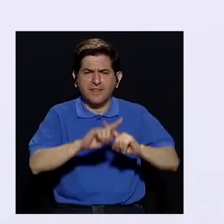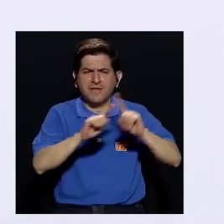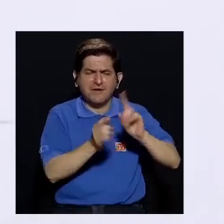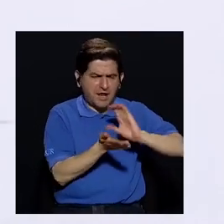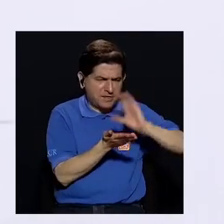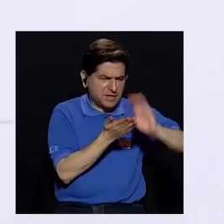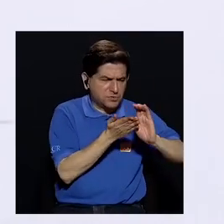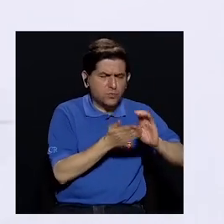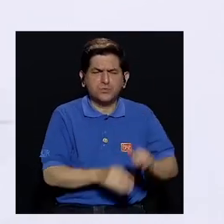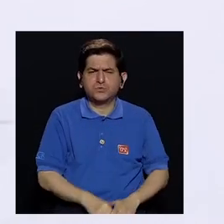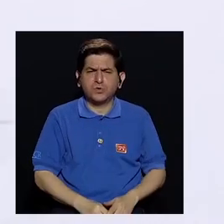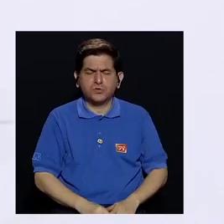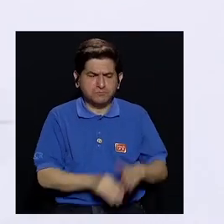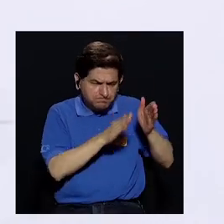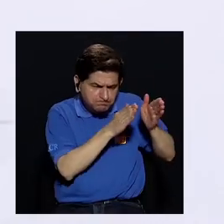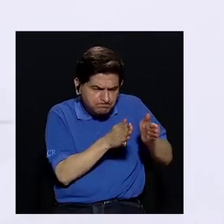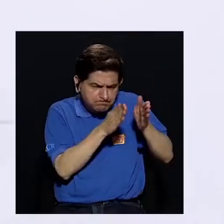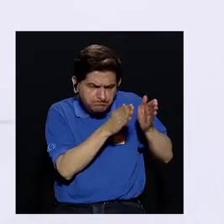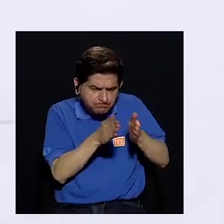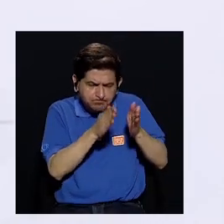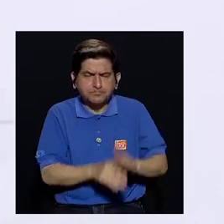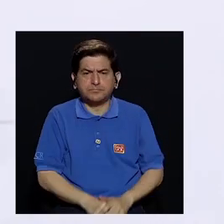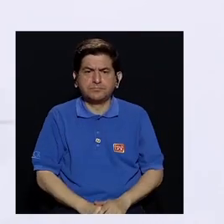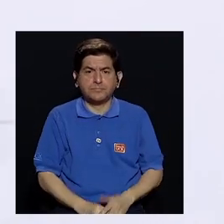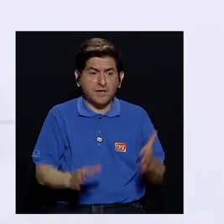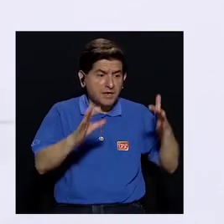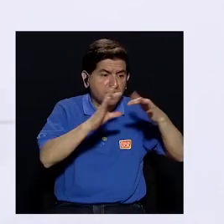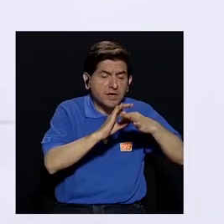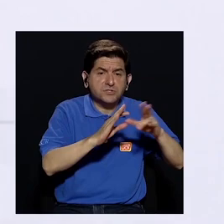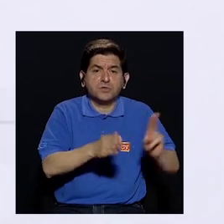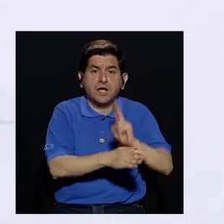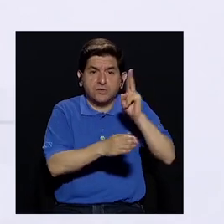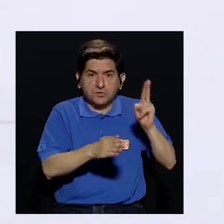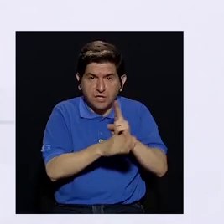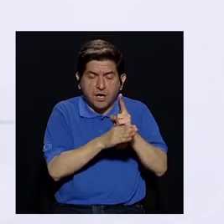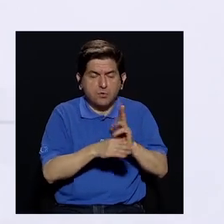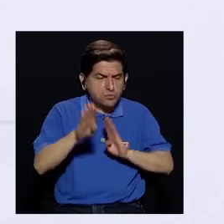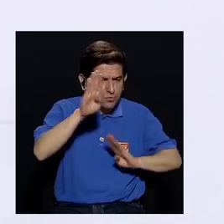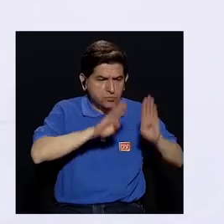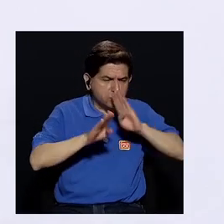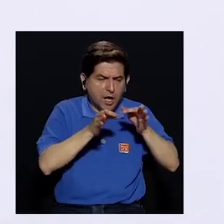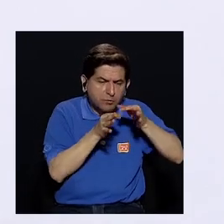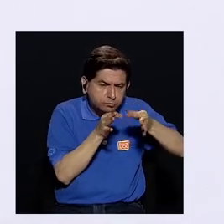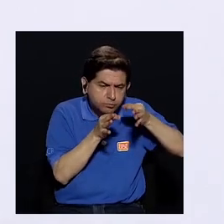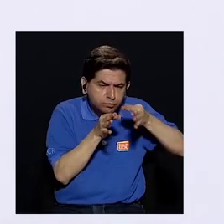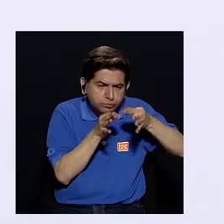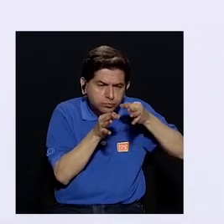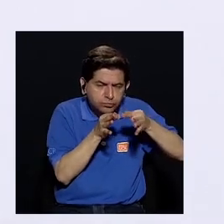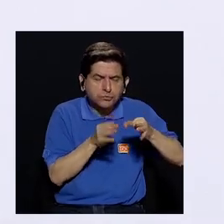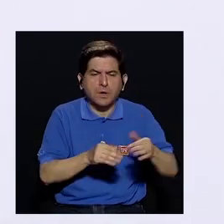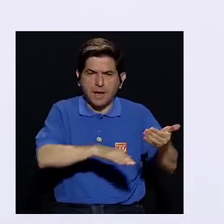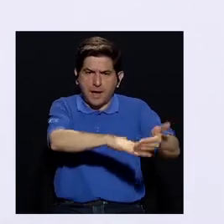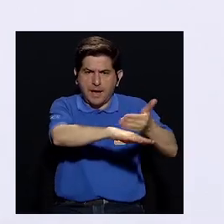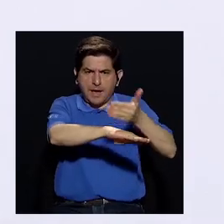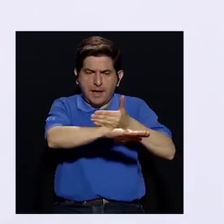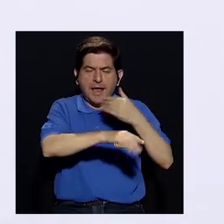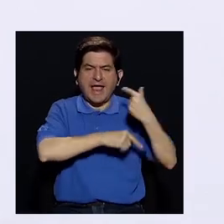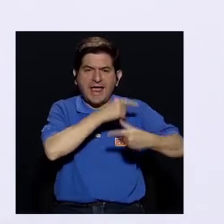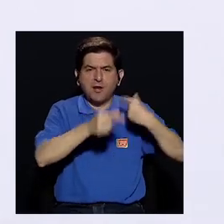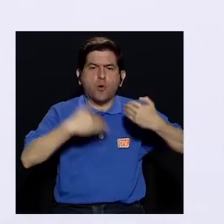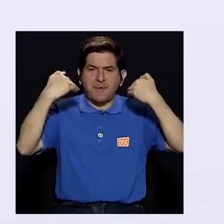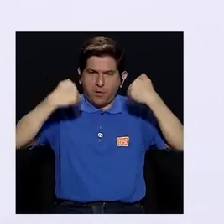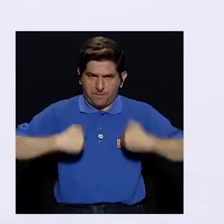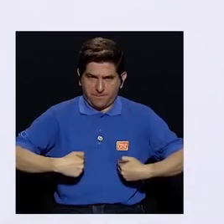nos fuimos por la parte de formación organizamos muchos cursos sobre cómo se estaba usando